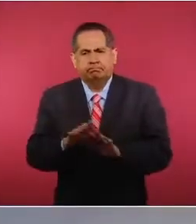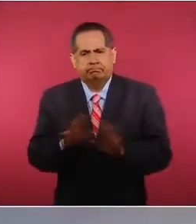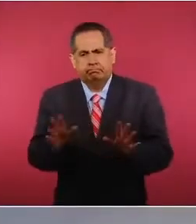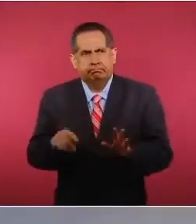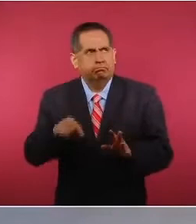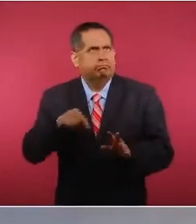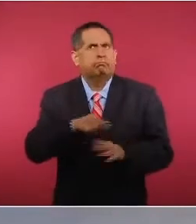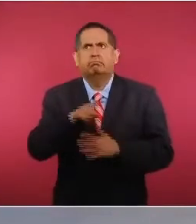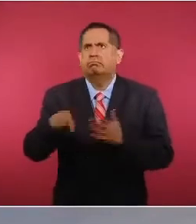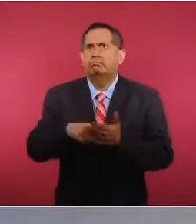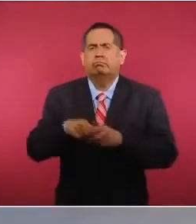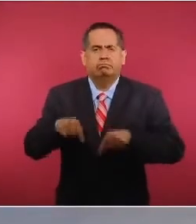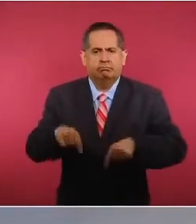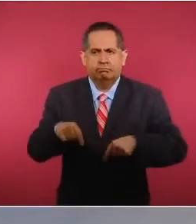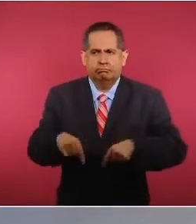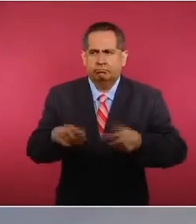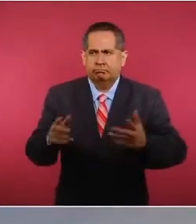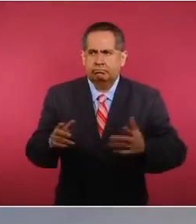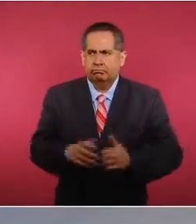estos